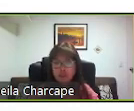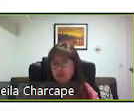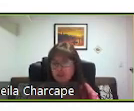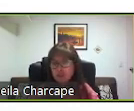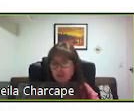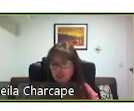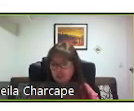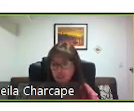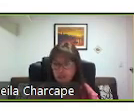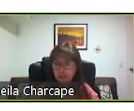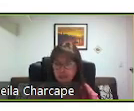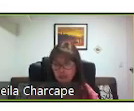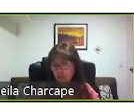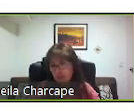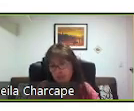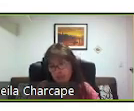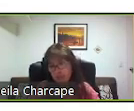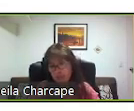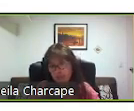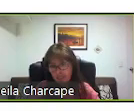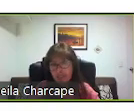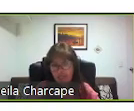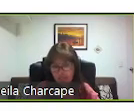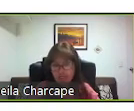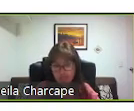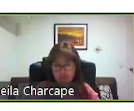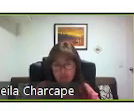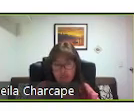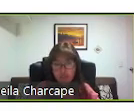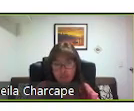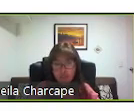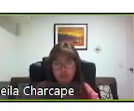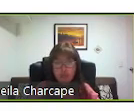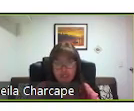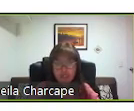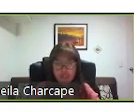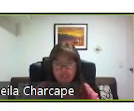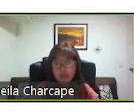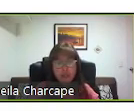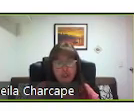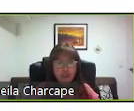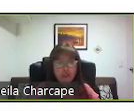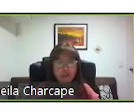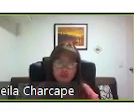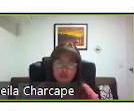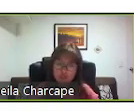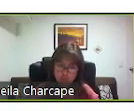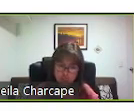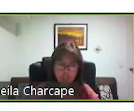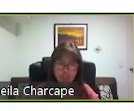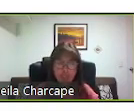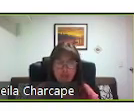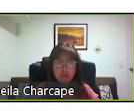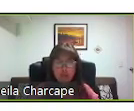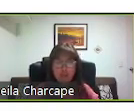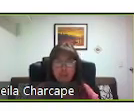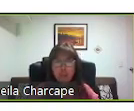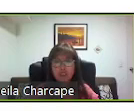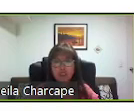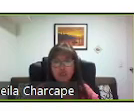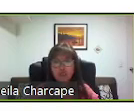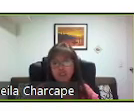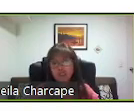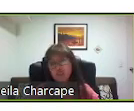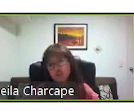lesiones, ¿no? ¿De dónde? ¿De dónde aparecen? No van a aparecer de la nada. Alguien se los tiene que haber infligido, ¿no? Entonces, ahí ya vamos a